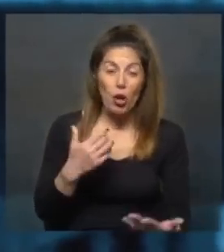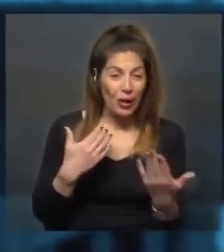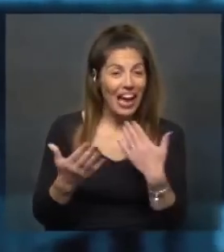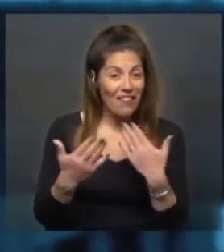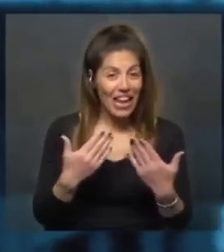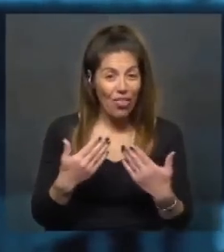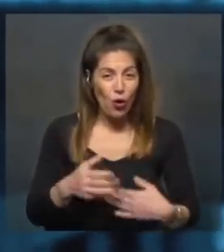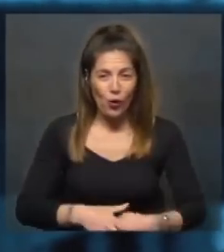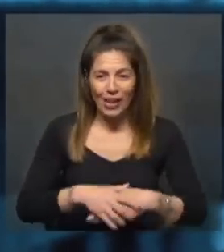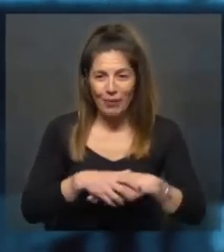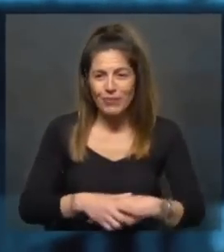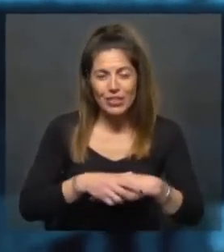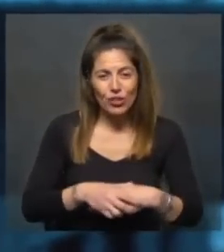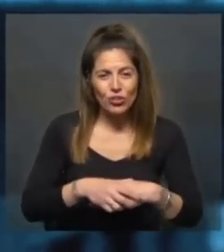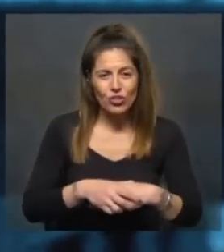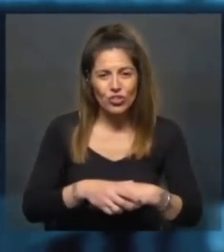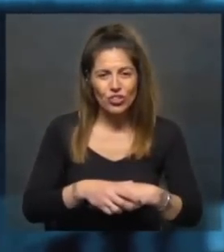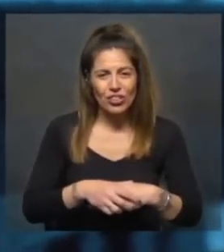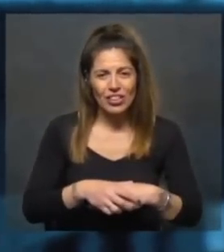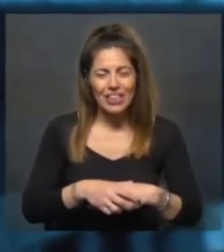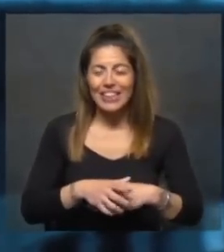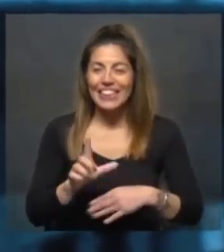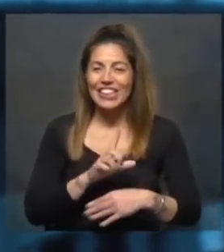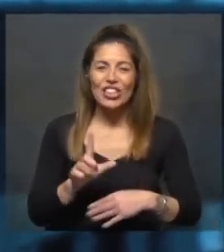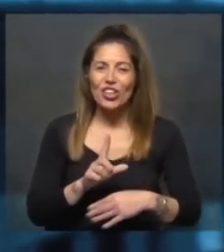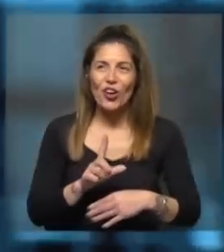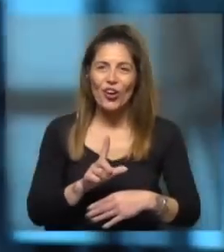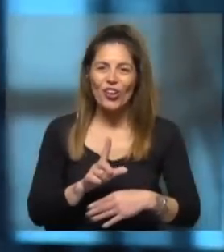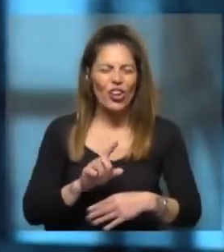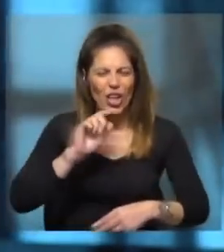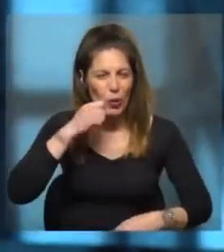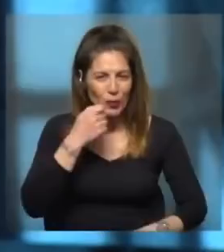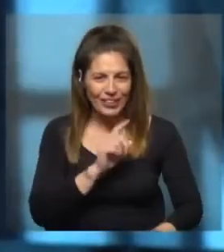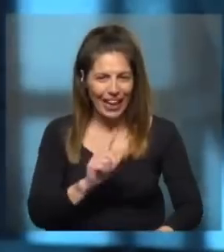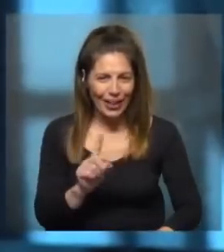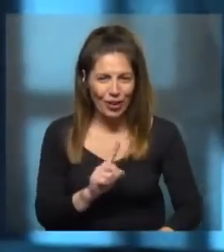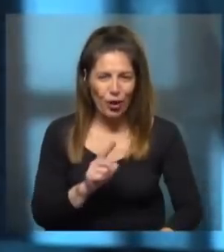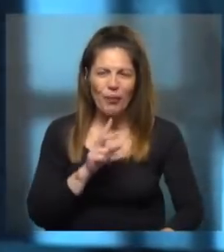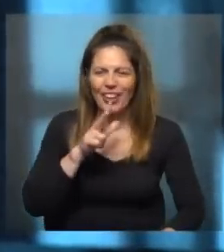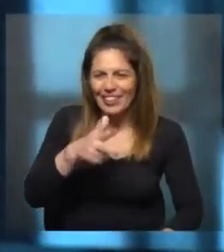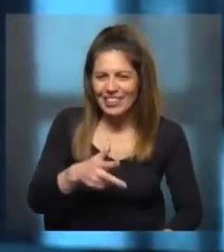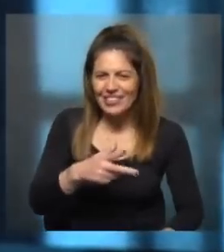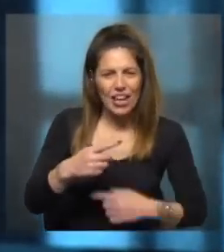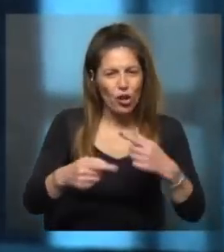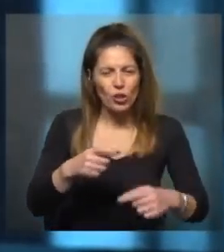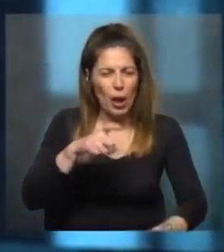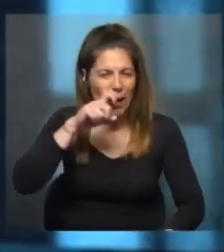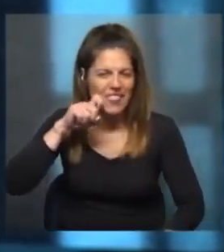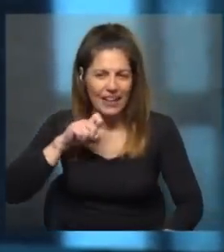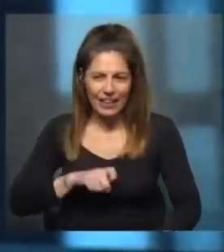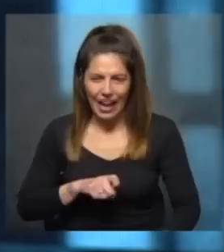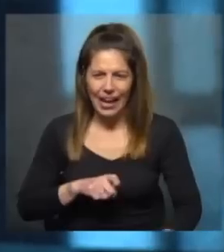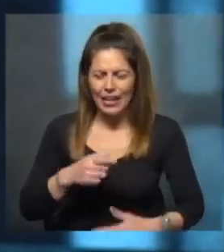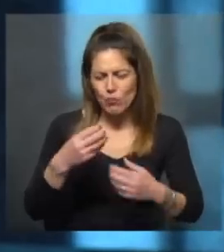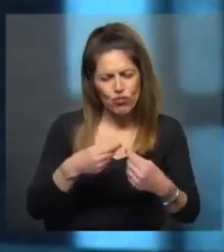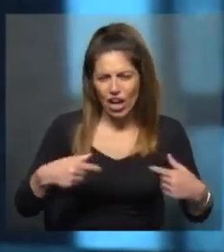este No termina nadie de de gustarle porque dicen que sigue siendo patriarcal porque sigue siendo